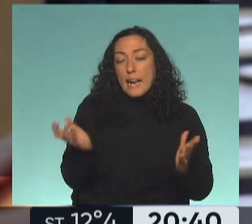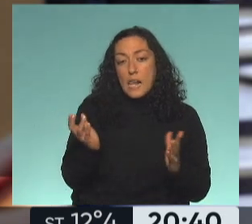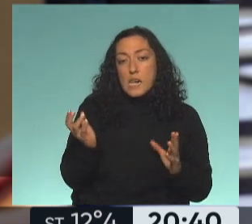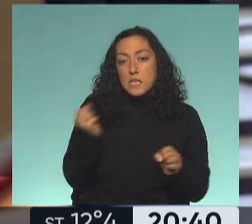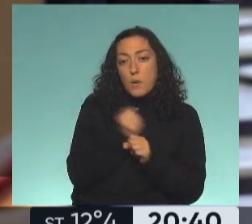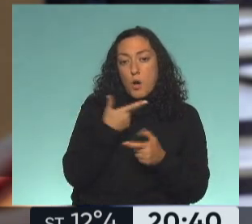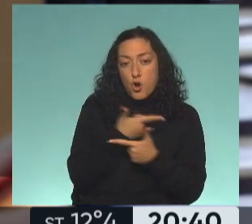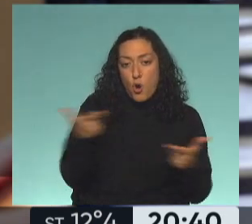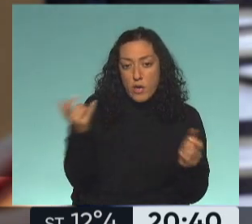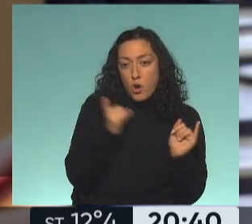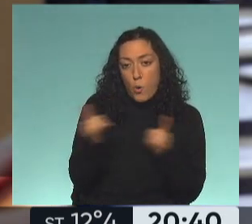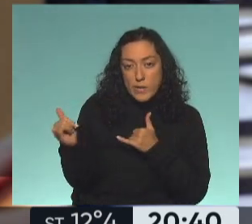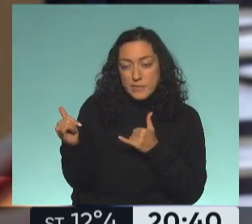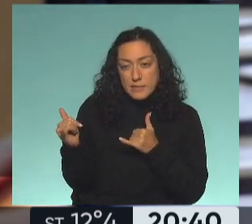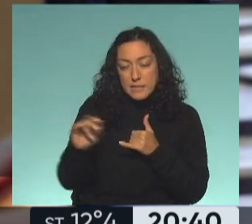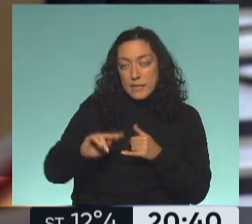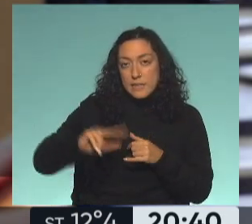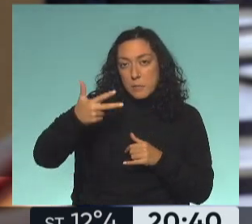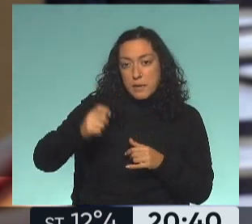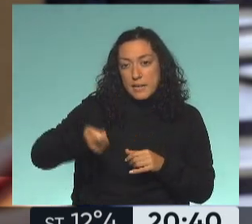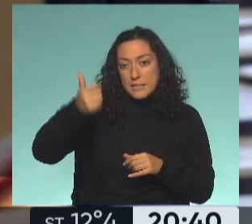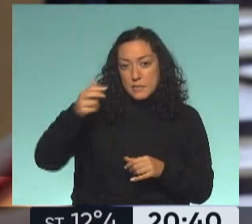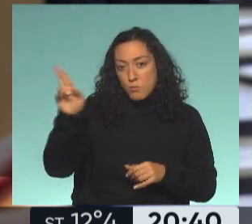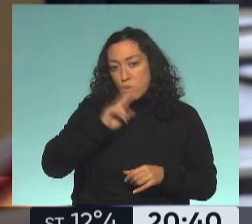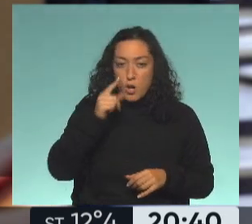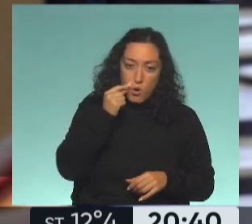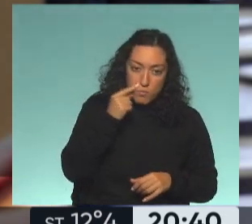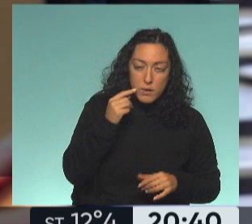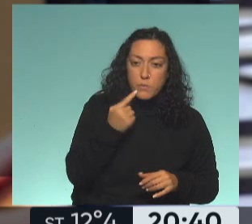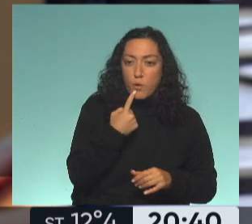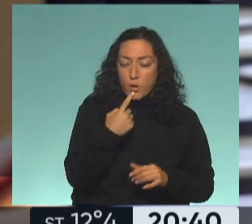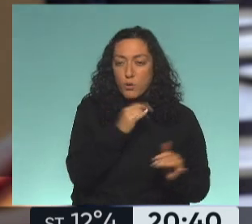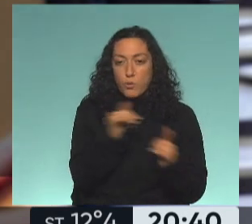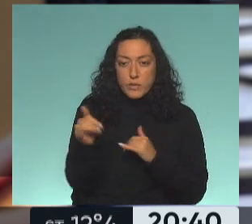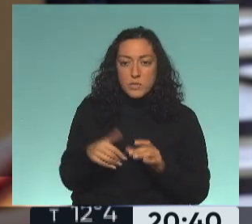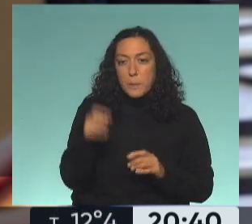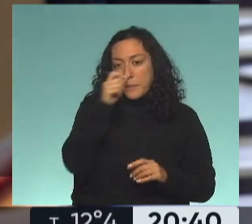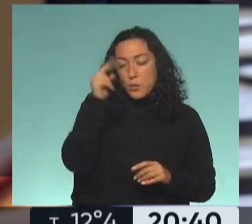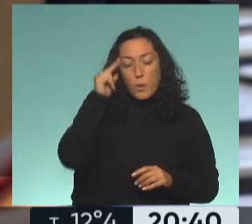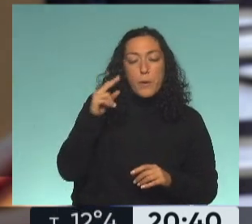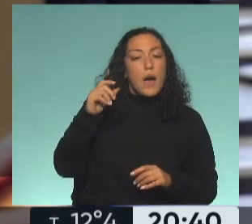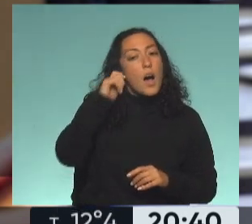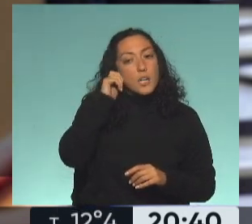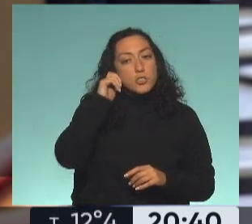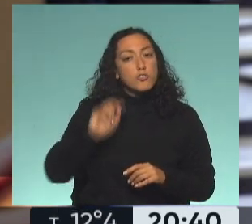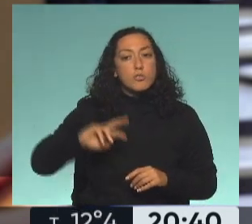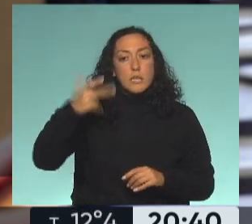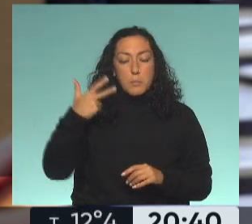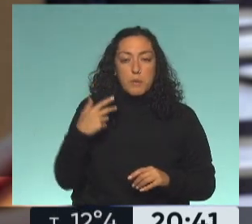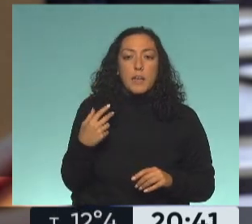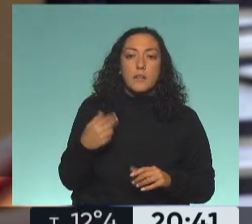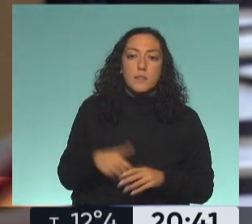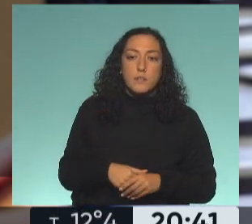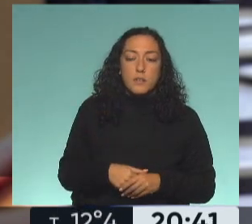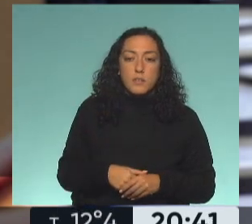en jóvenes, casi se triplica, tanto en mujeres como en varones jóvenes, hasta 29 años, triplica, la tasa de desocupación se